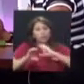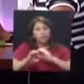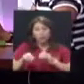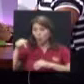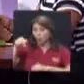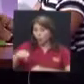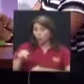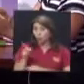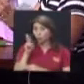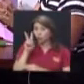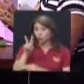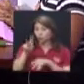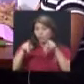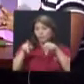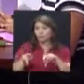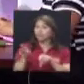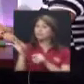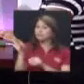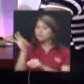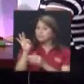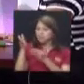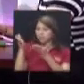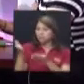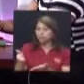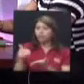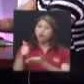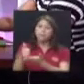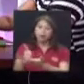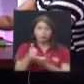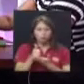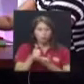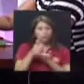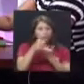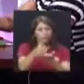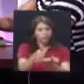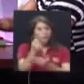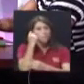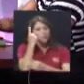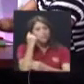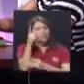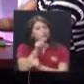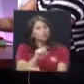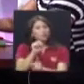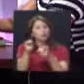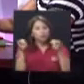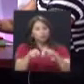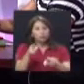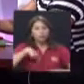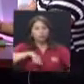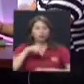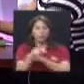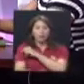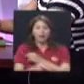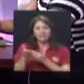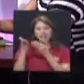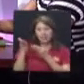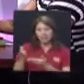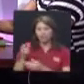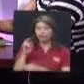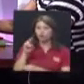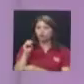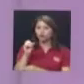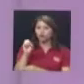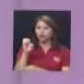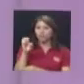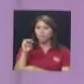que nos van a ayudar a comprender este esta situación que está pasando en nuestro país ellas son ron mary